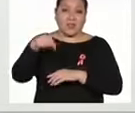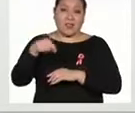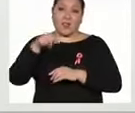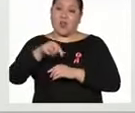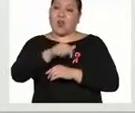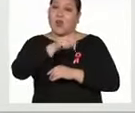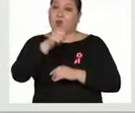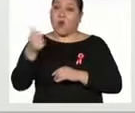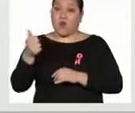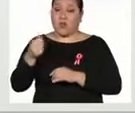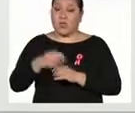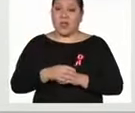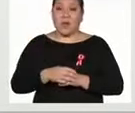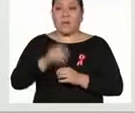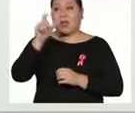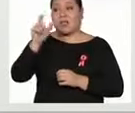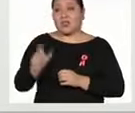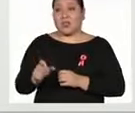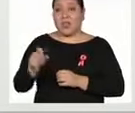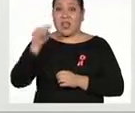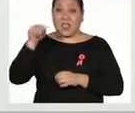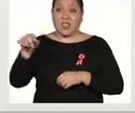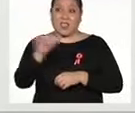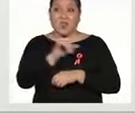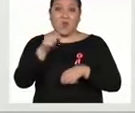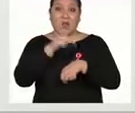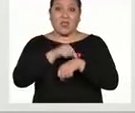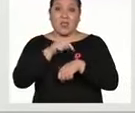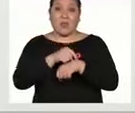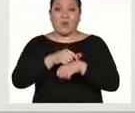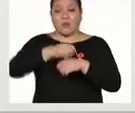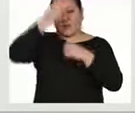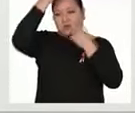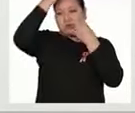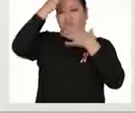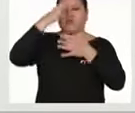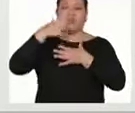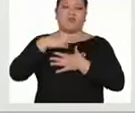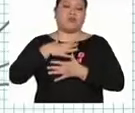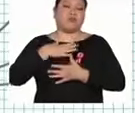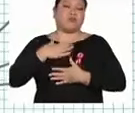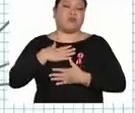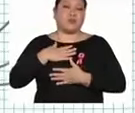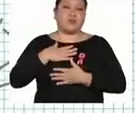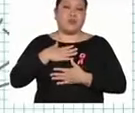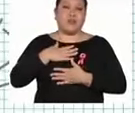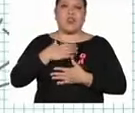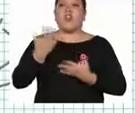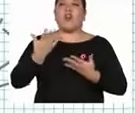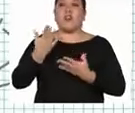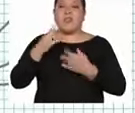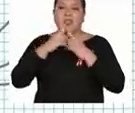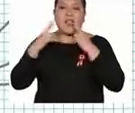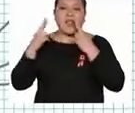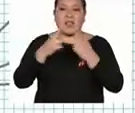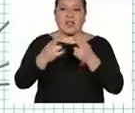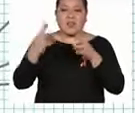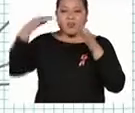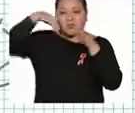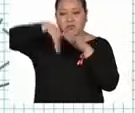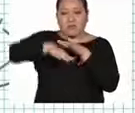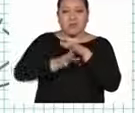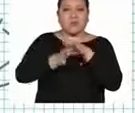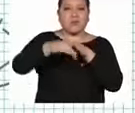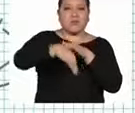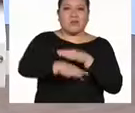P exactamente en el mismo momento puede estar bañándose en el enorme río amazónico que baña la